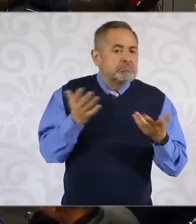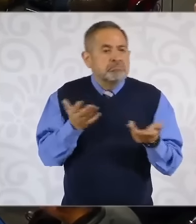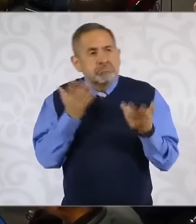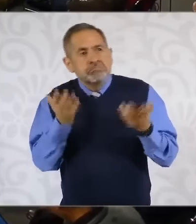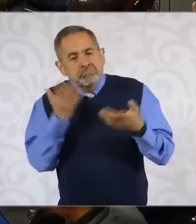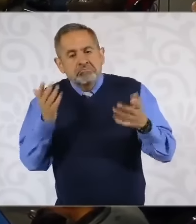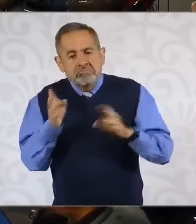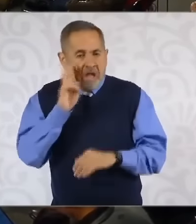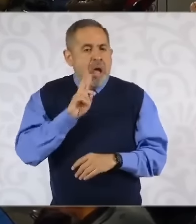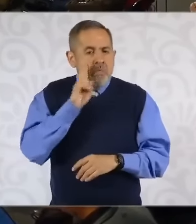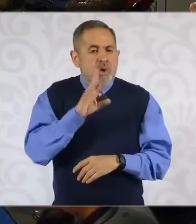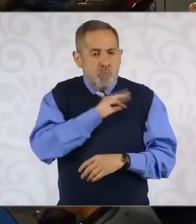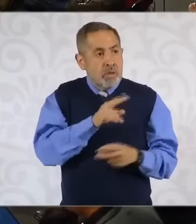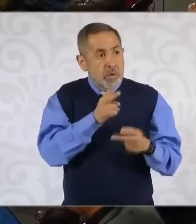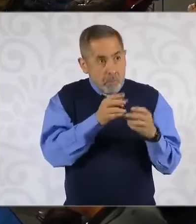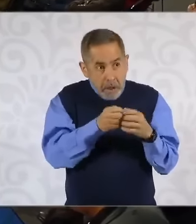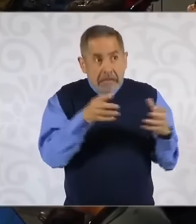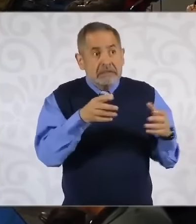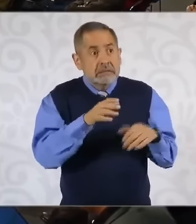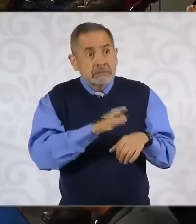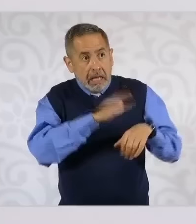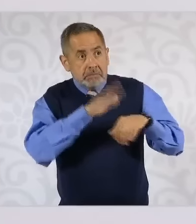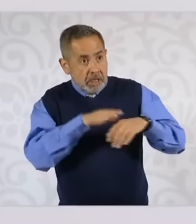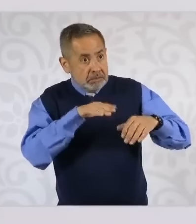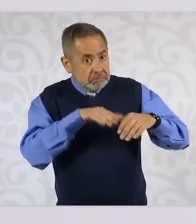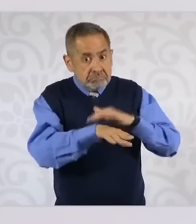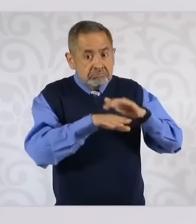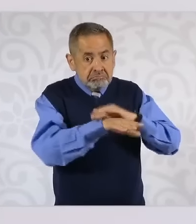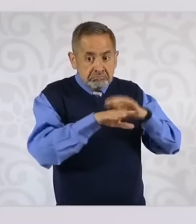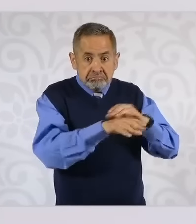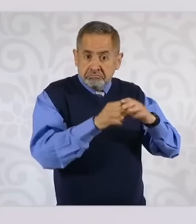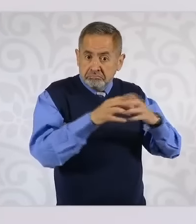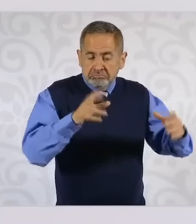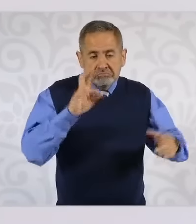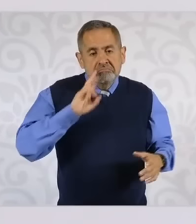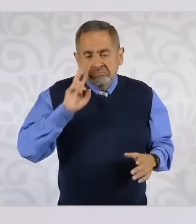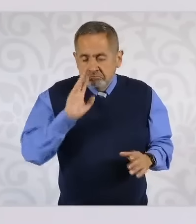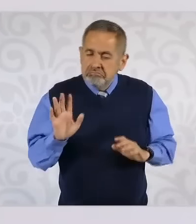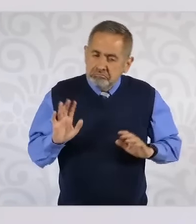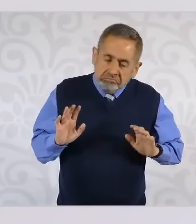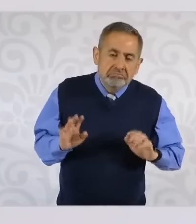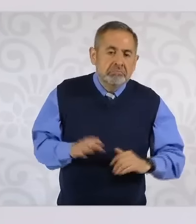tienen de crecer. Por supuesto,